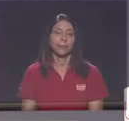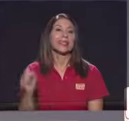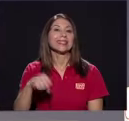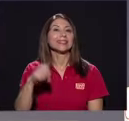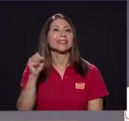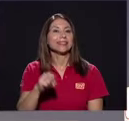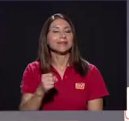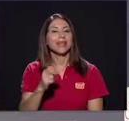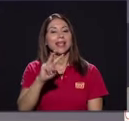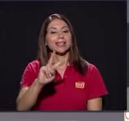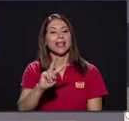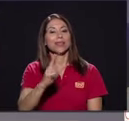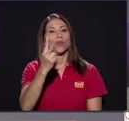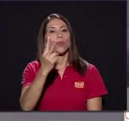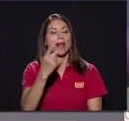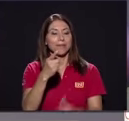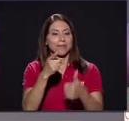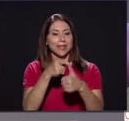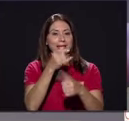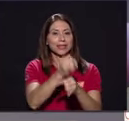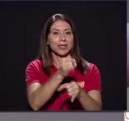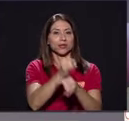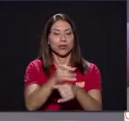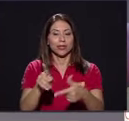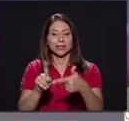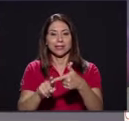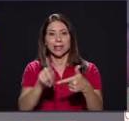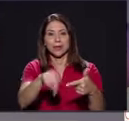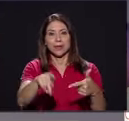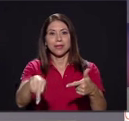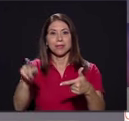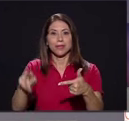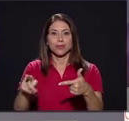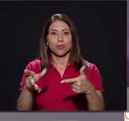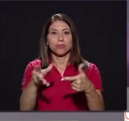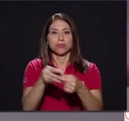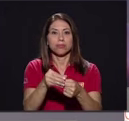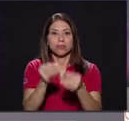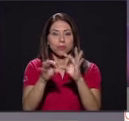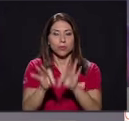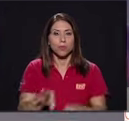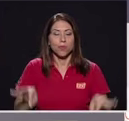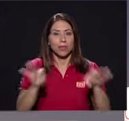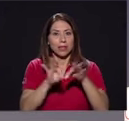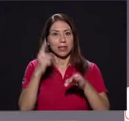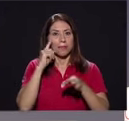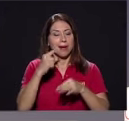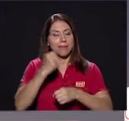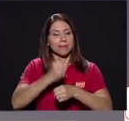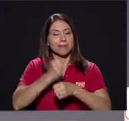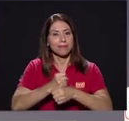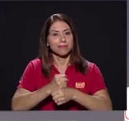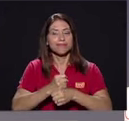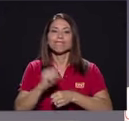Sí, esa dupla instituciones y participación ciudadana es muy importante para sacar adelante este y otros